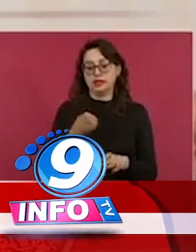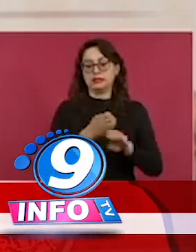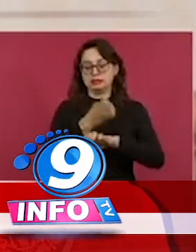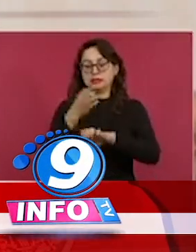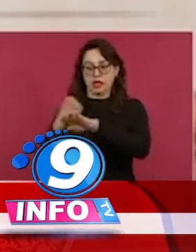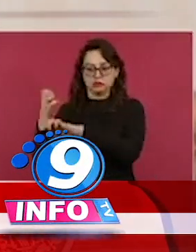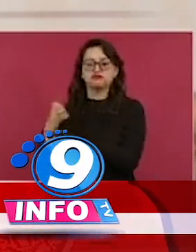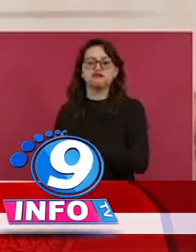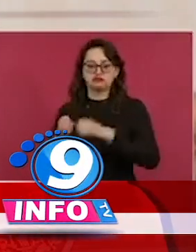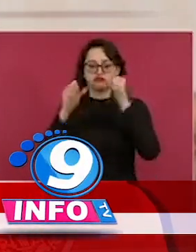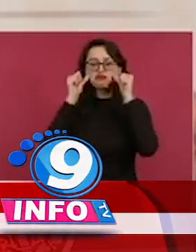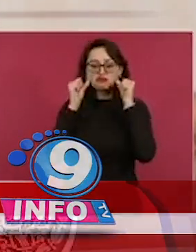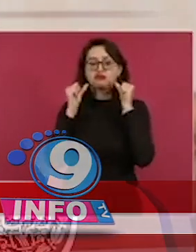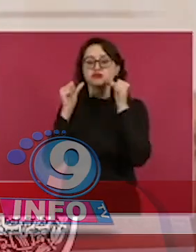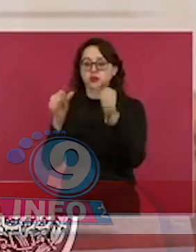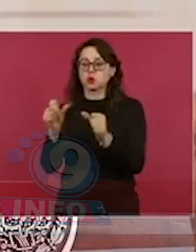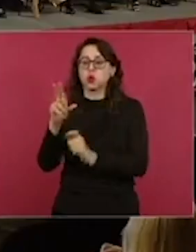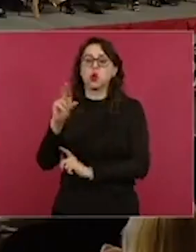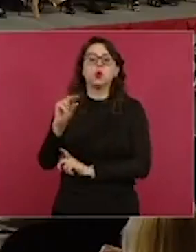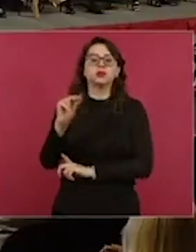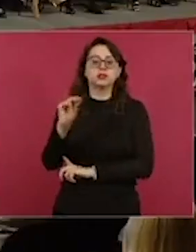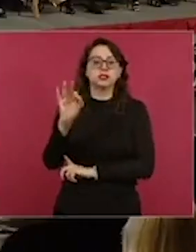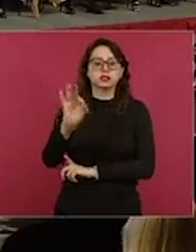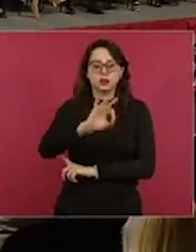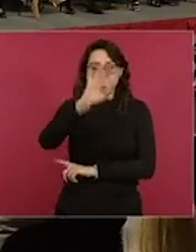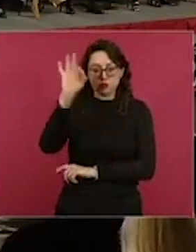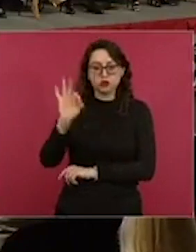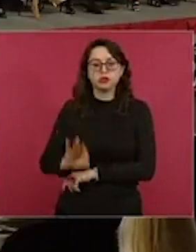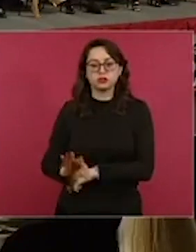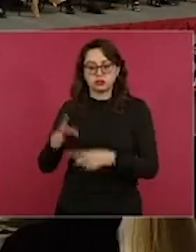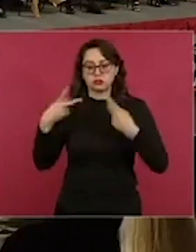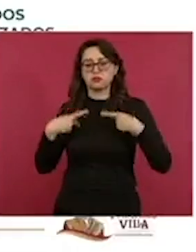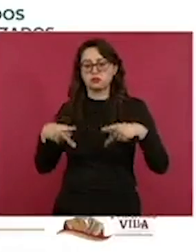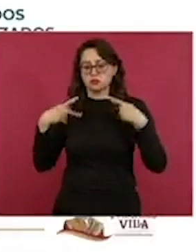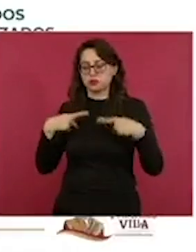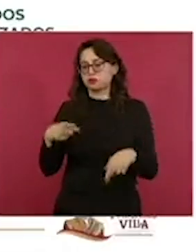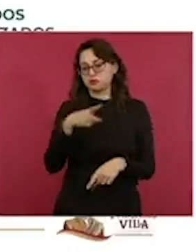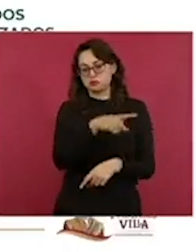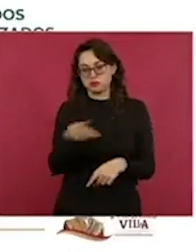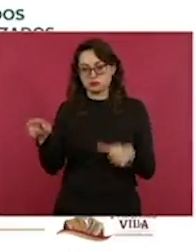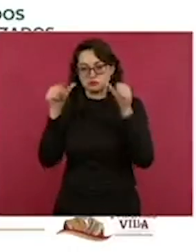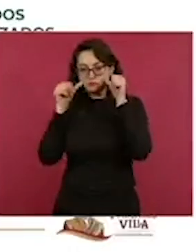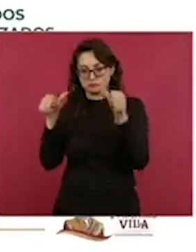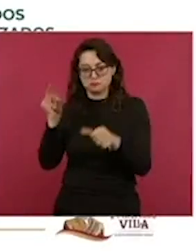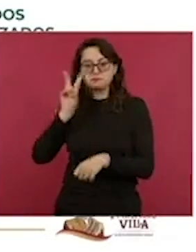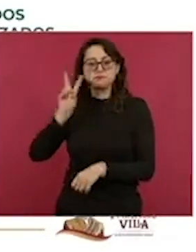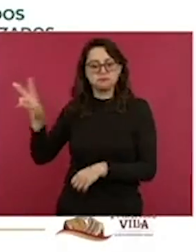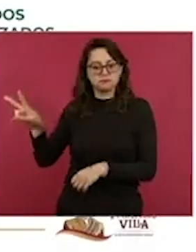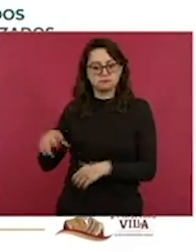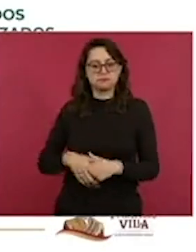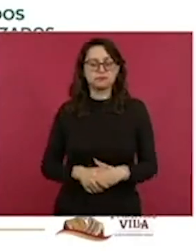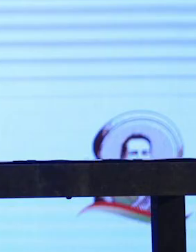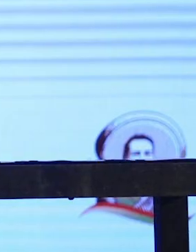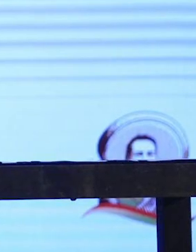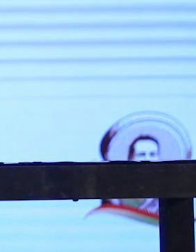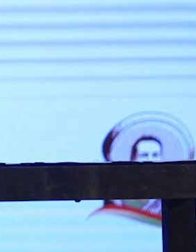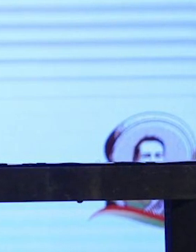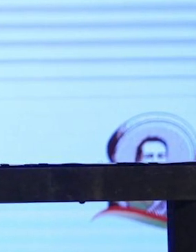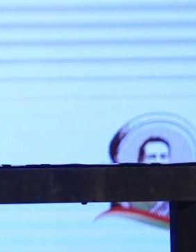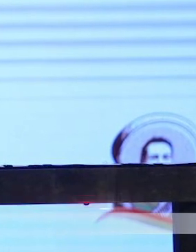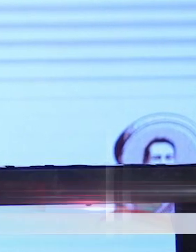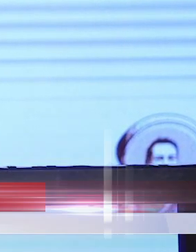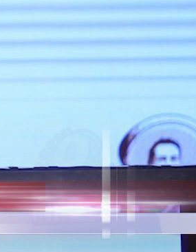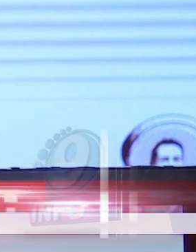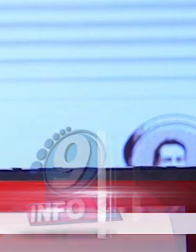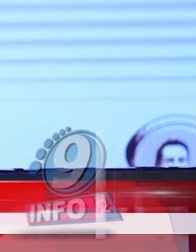ellas es decir al 80% de la población que no cuenta con seguridad social